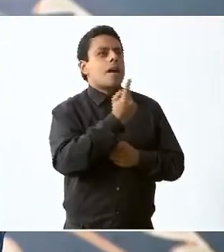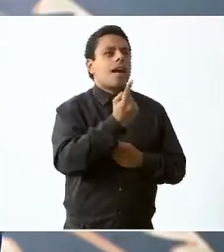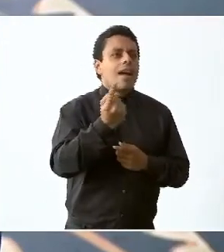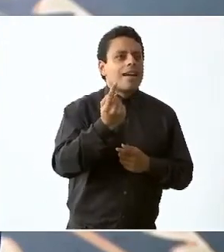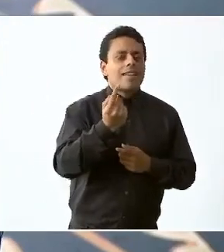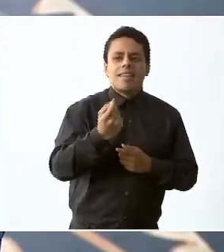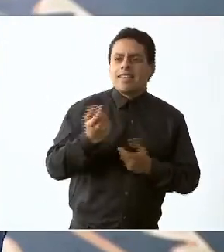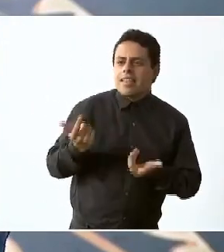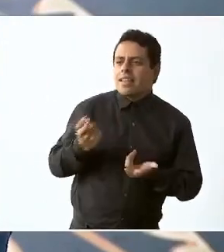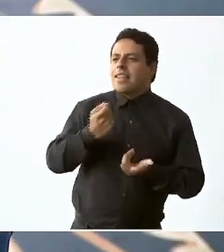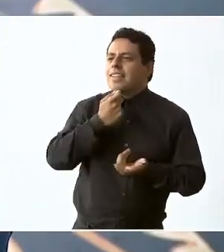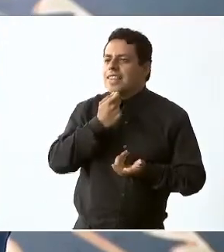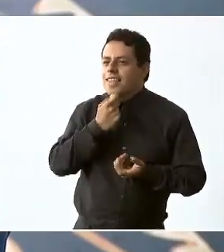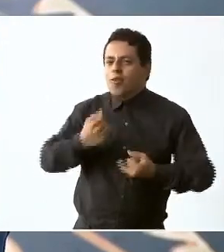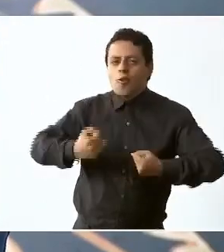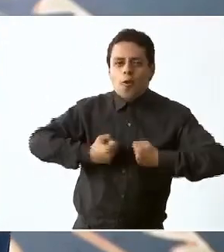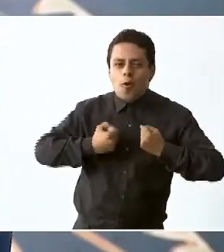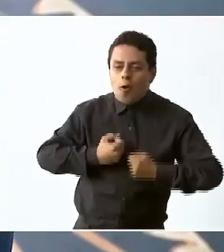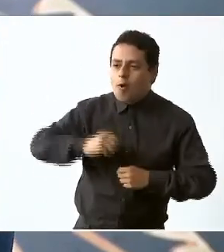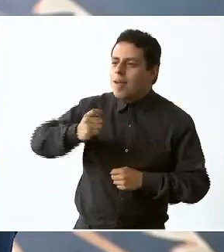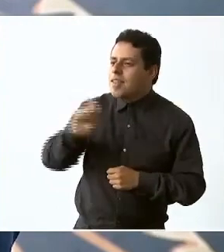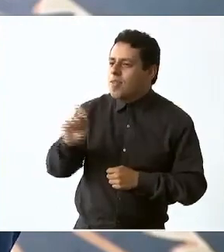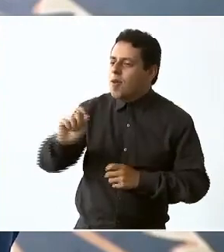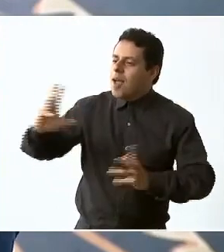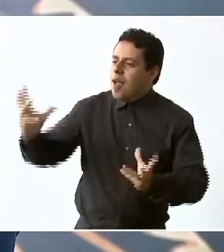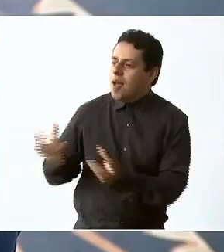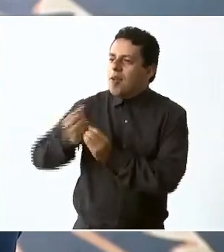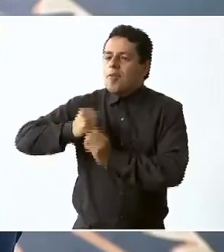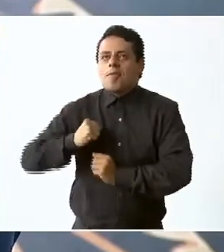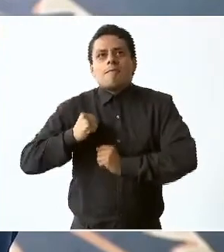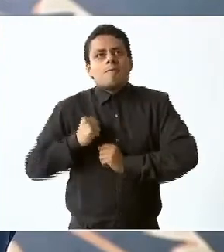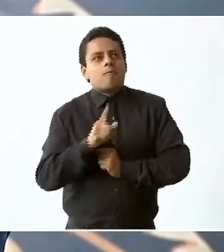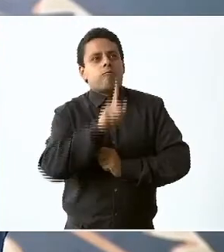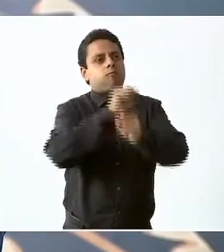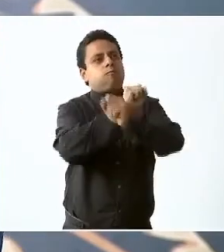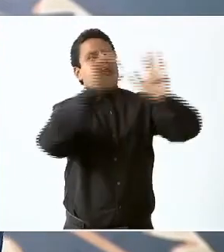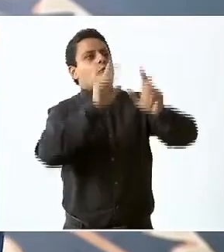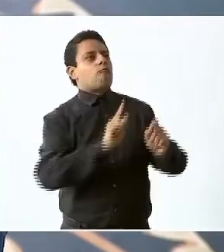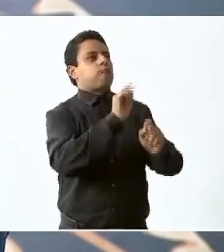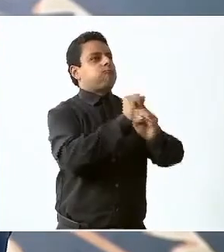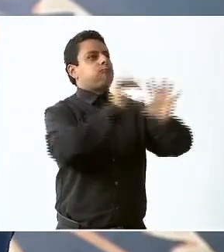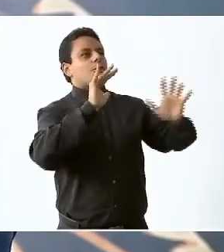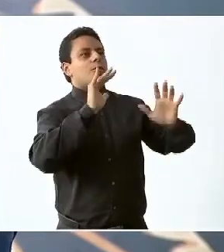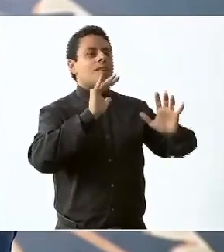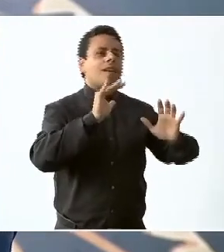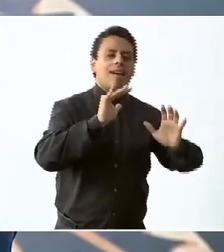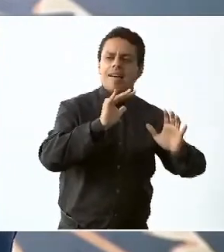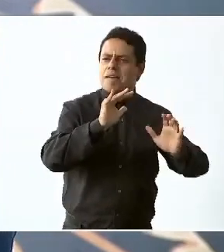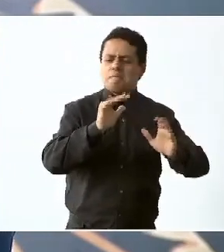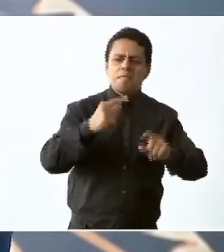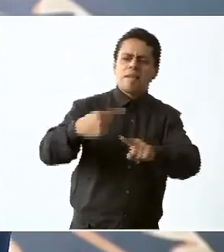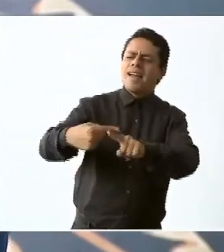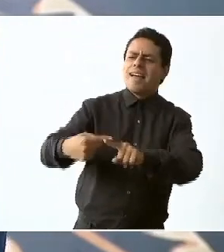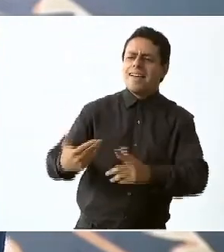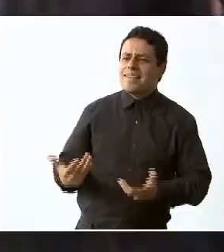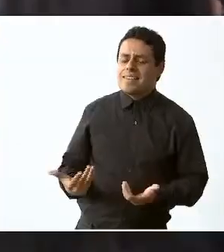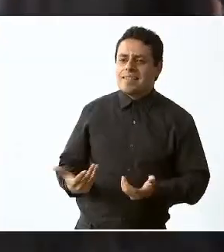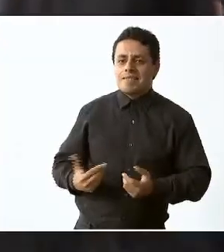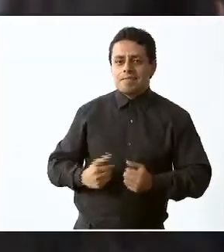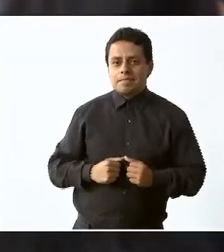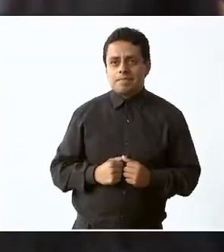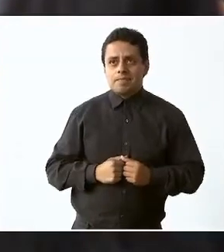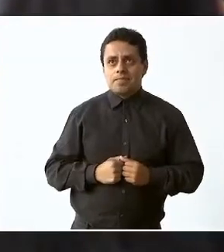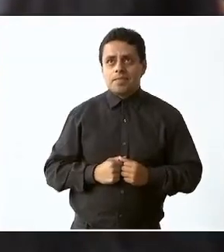del vicio del brazo de su novia, la galana pólvora de los fuegos de artificio? Suave patria, en